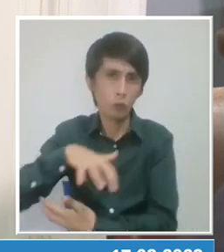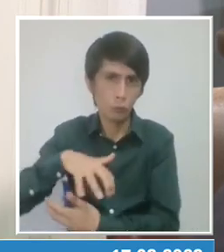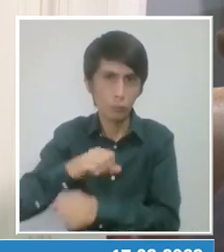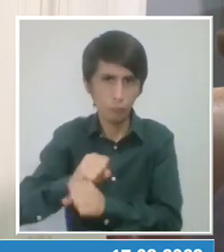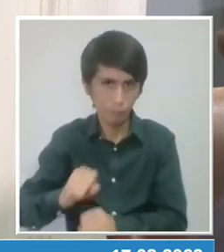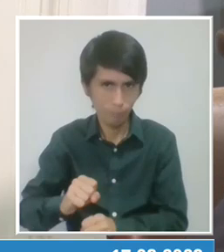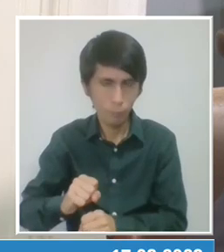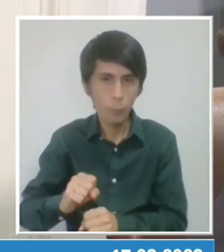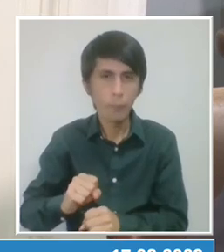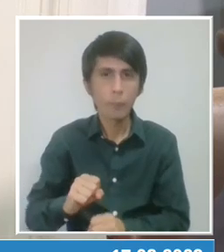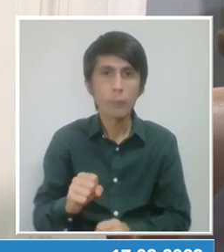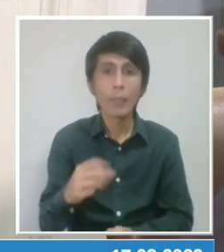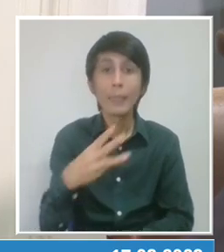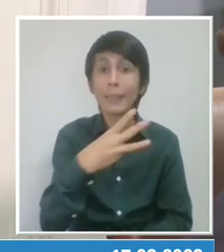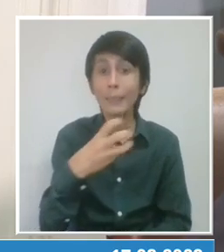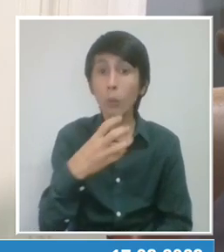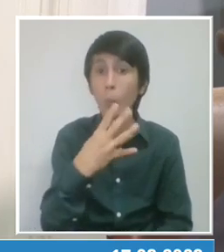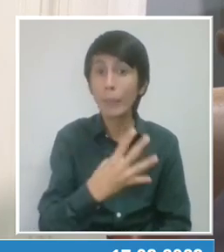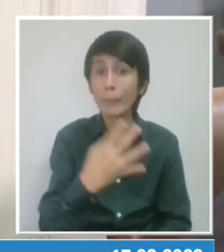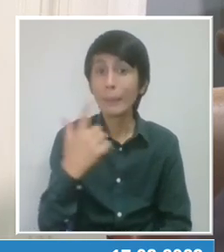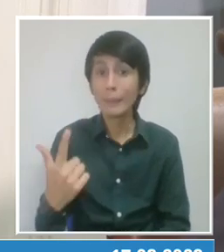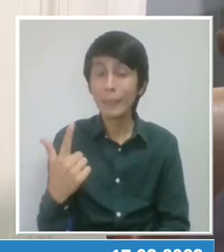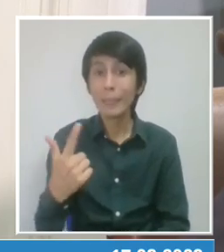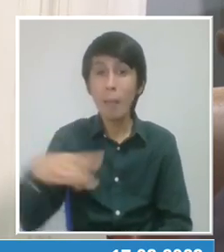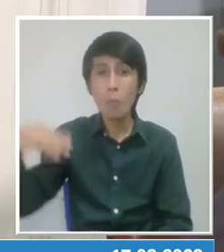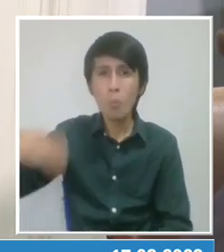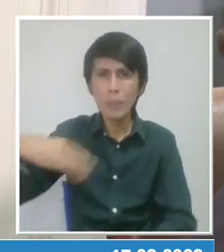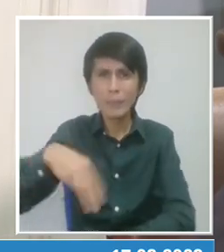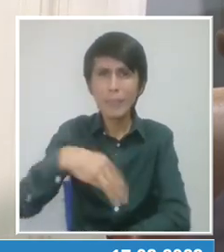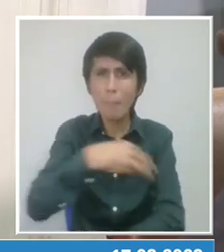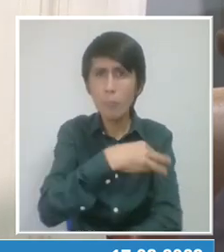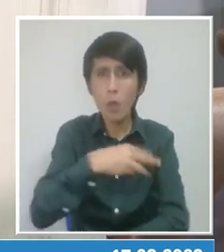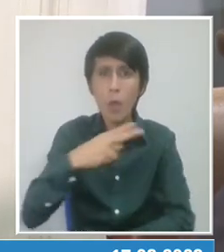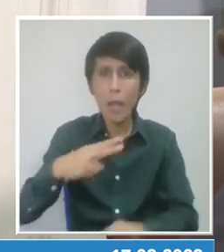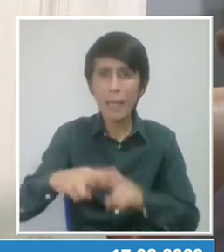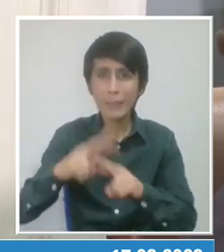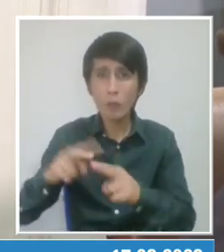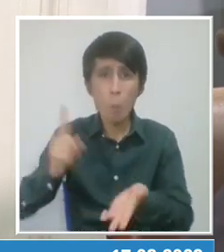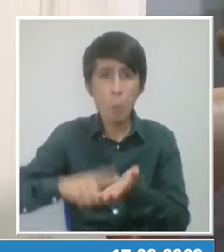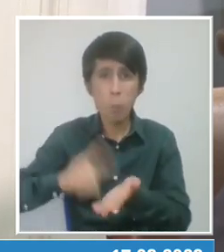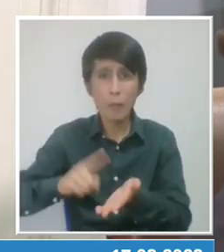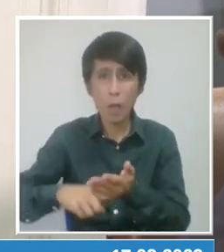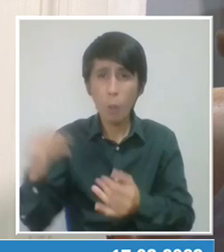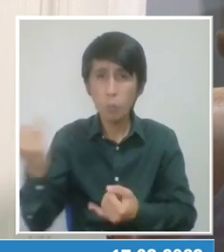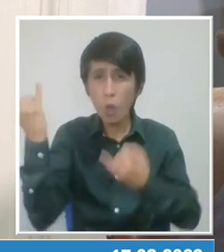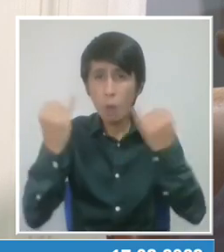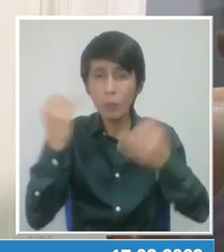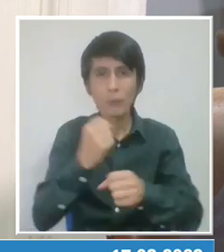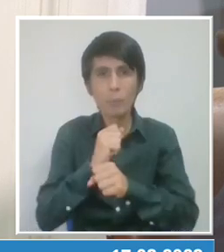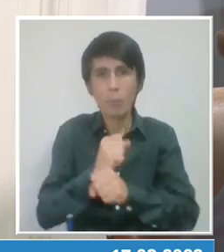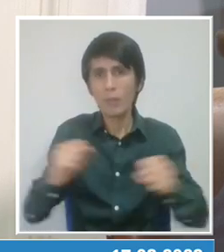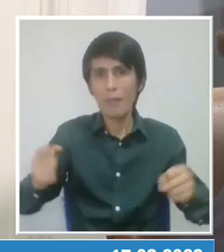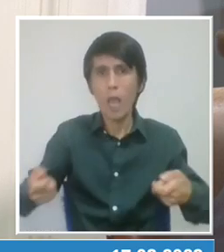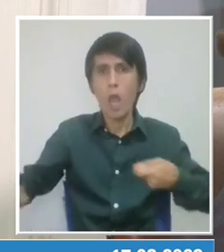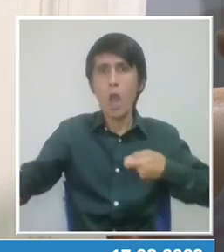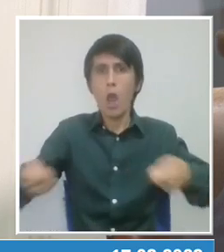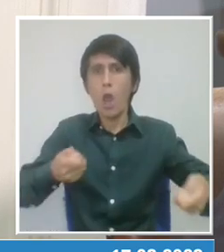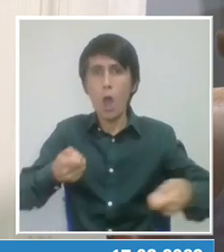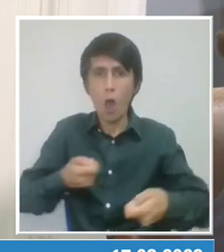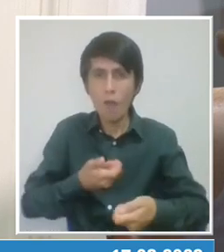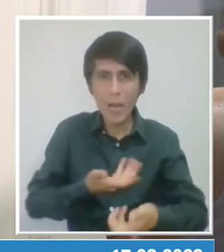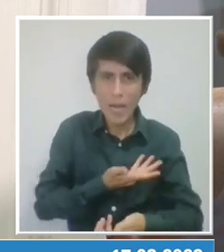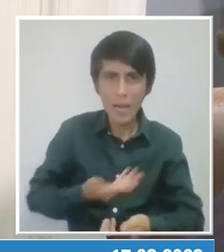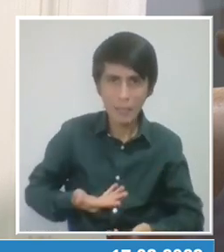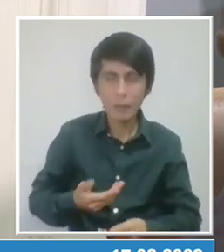347 municipios autónomos creando impuestos, es imposible gobernar, entonces que el presidente de la República se declare en